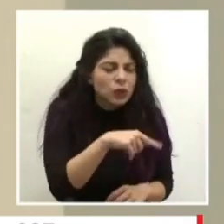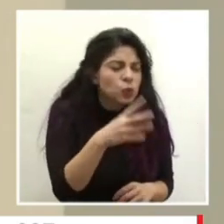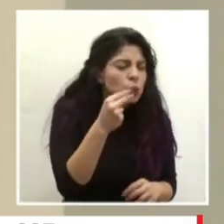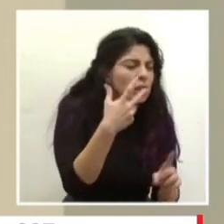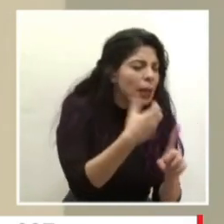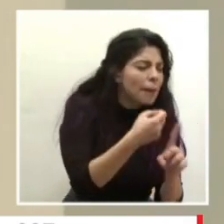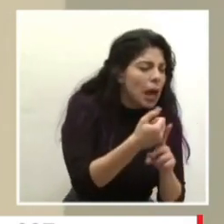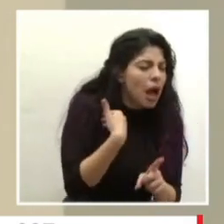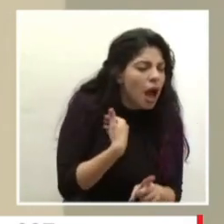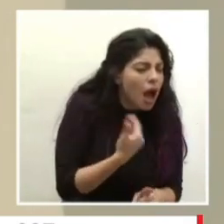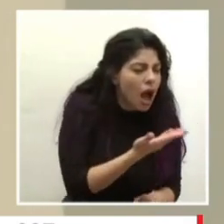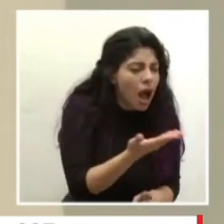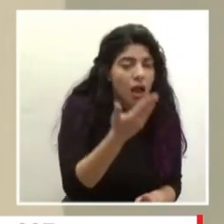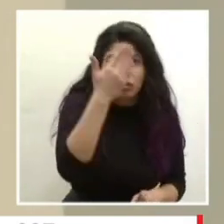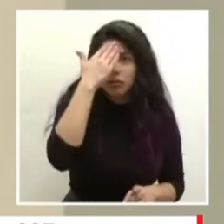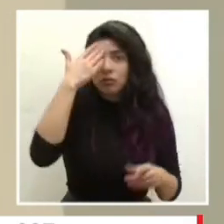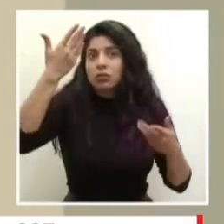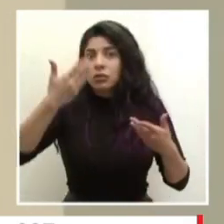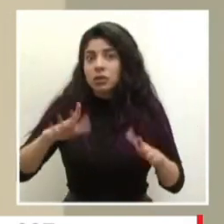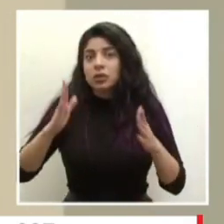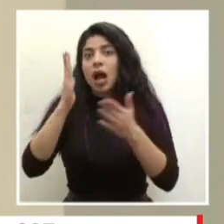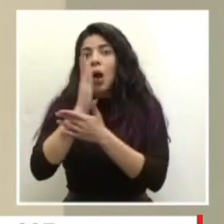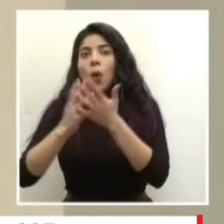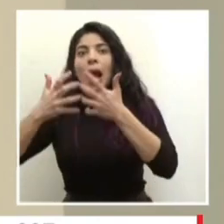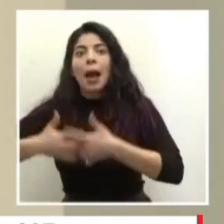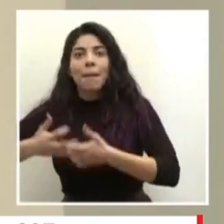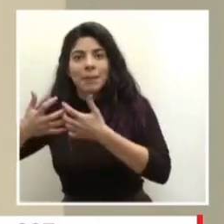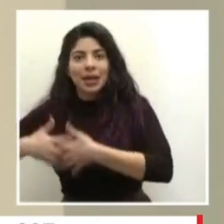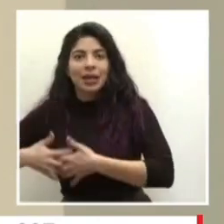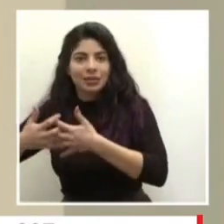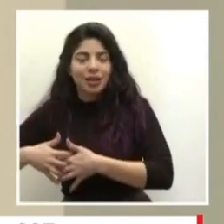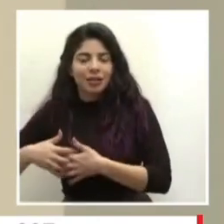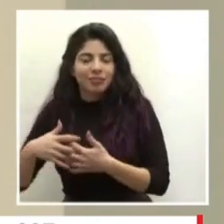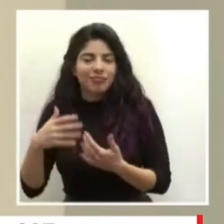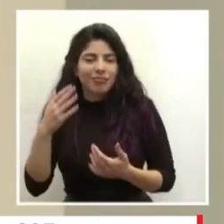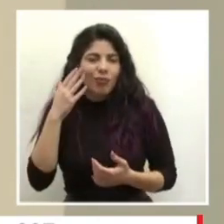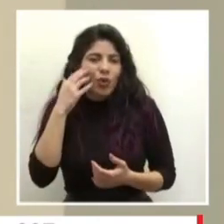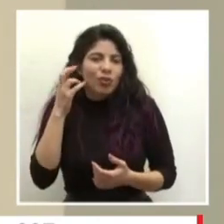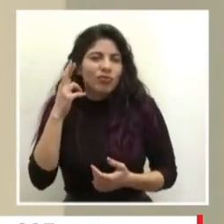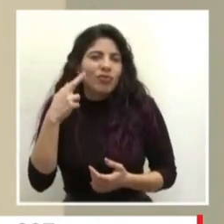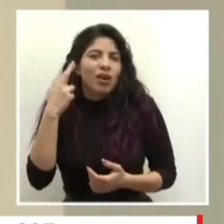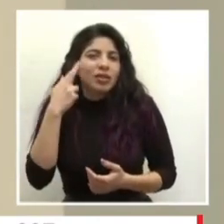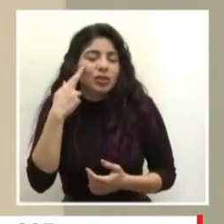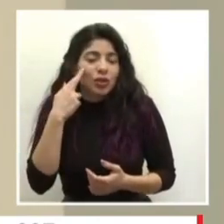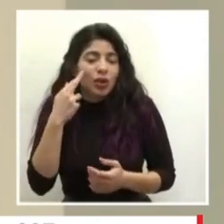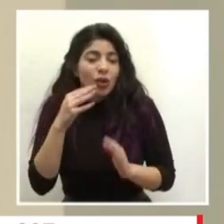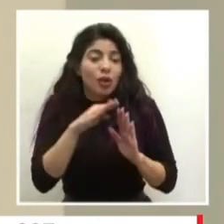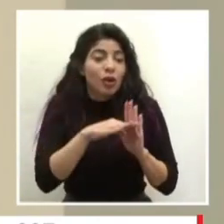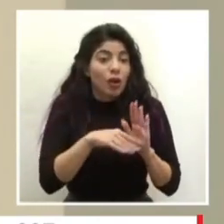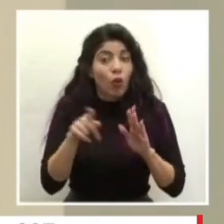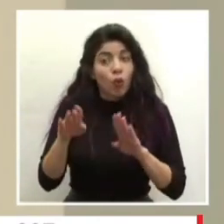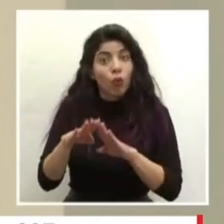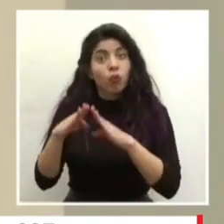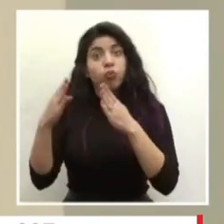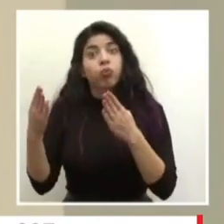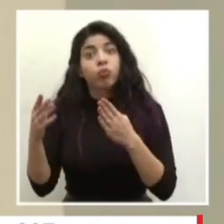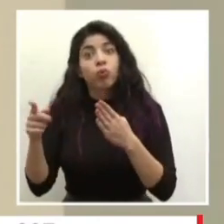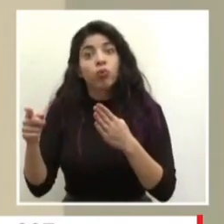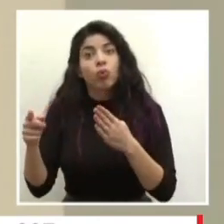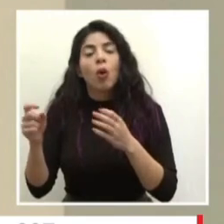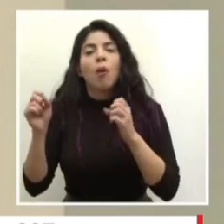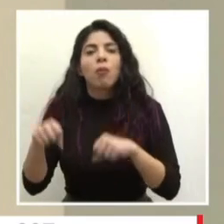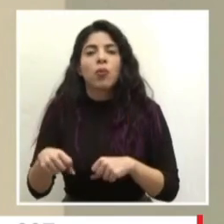afectación. Sabemos que hay ya algunas empresas que a razón de la apertura de las medidas les permite